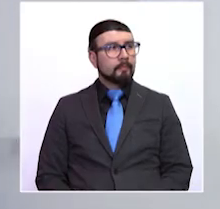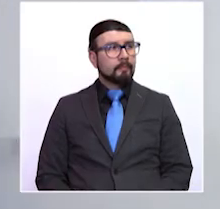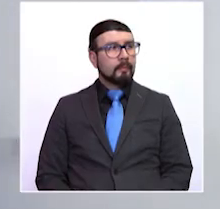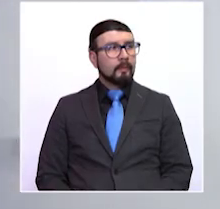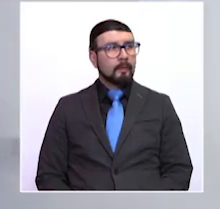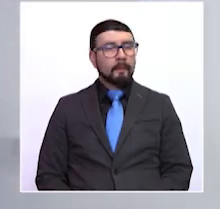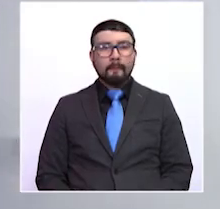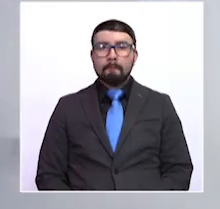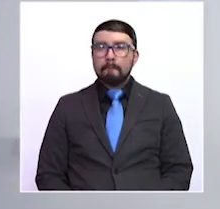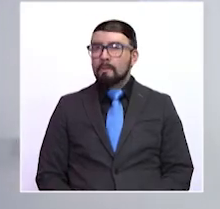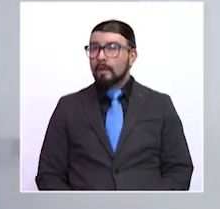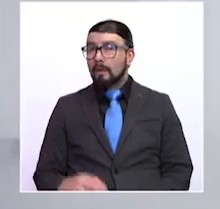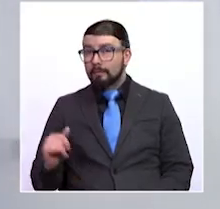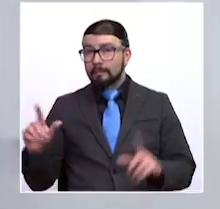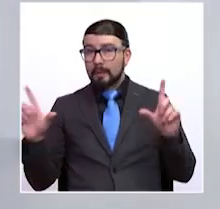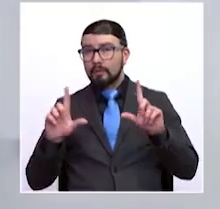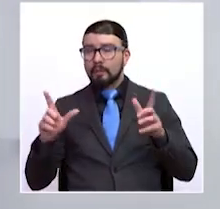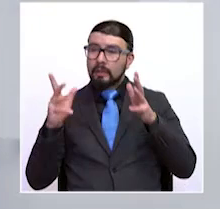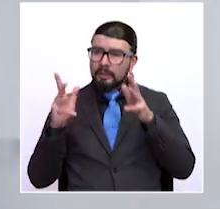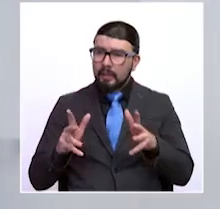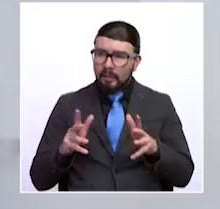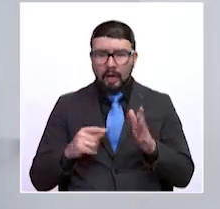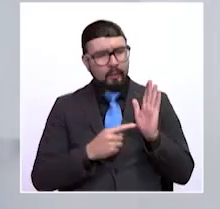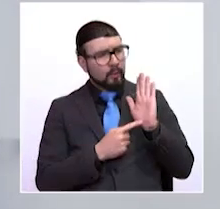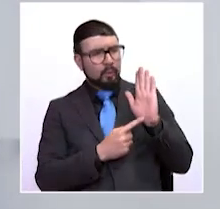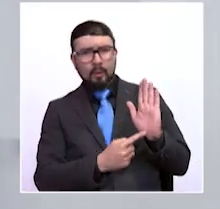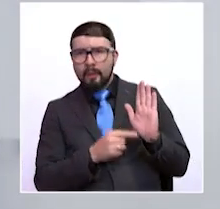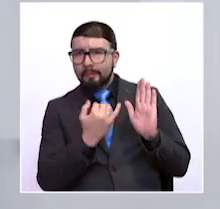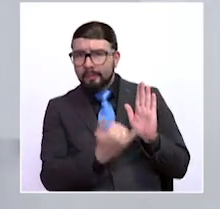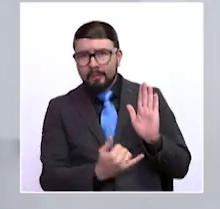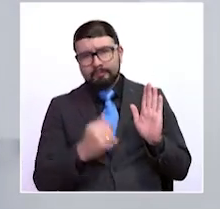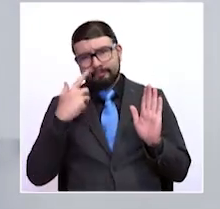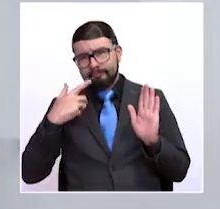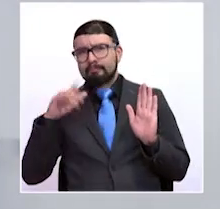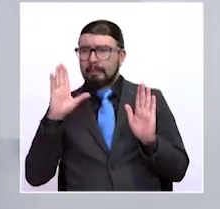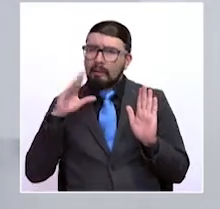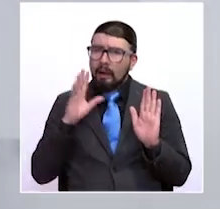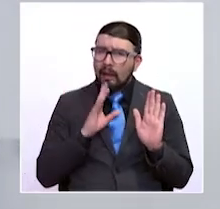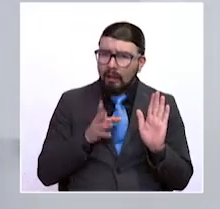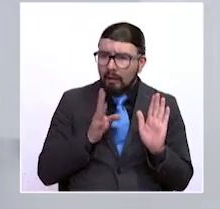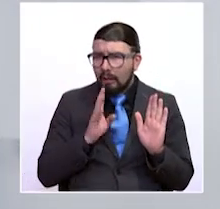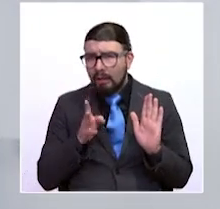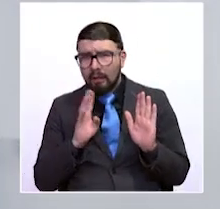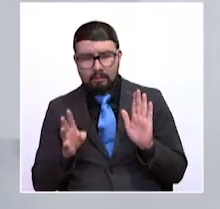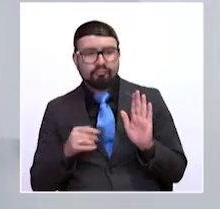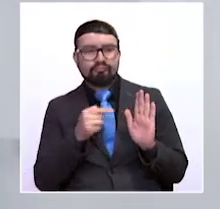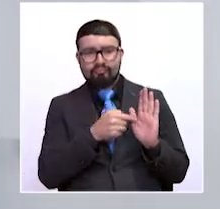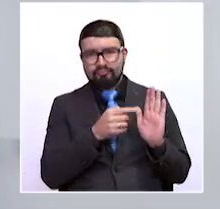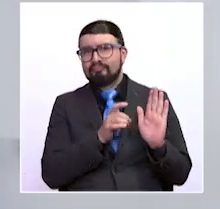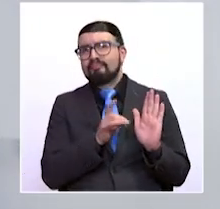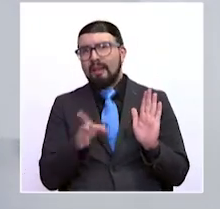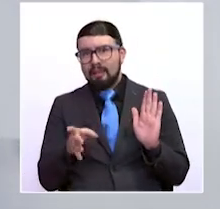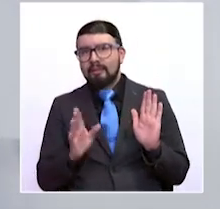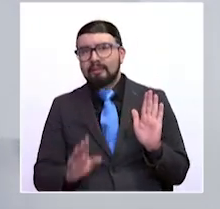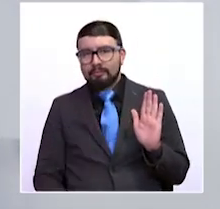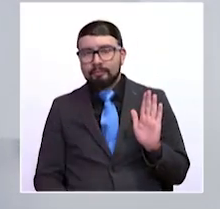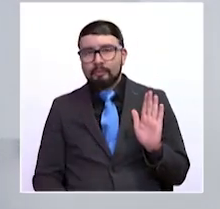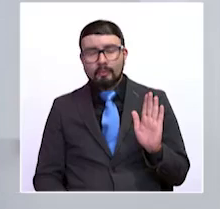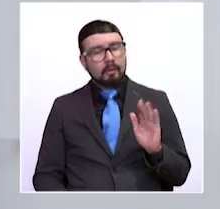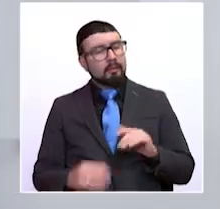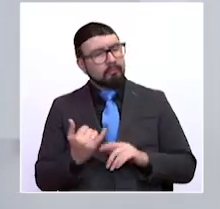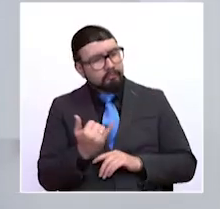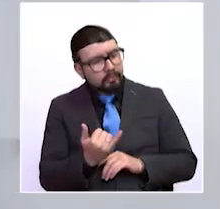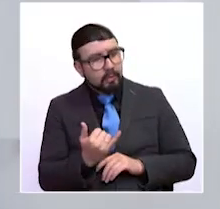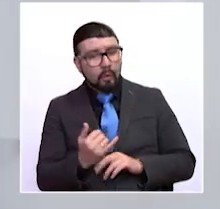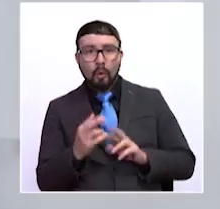Como se enseña en televisión, una imagen vale más que 1000 palabras. Y a veces tenemos que ver todas esas imágenes. Y ojalá uno las pudiera ver